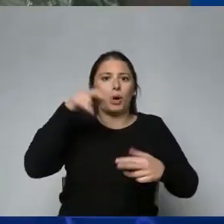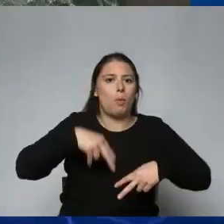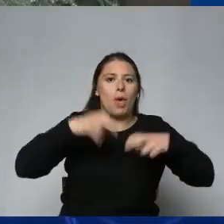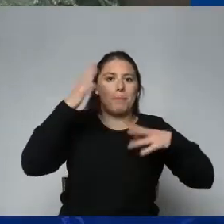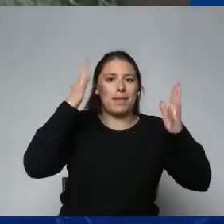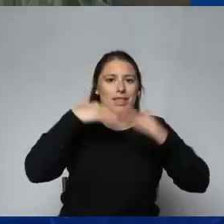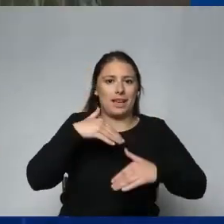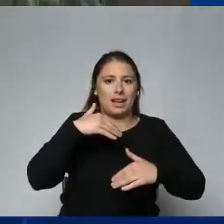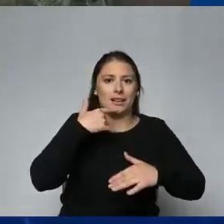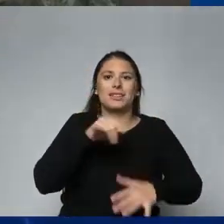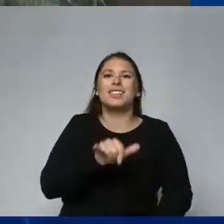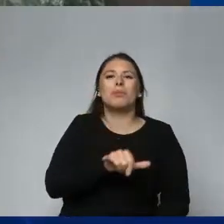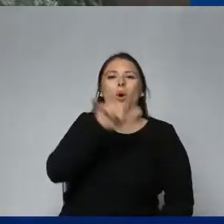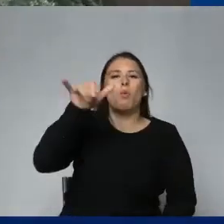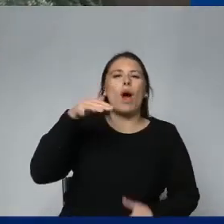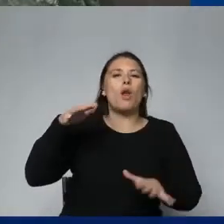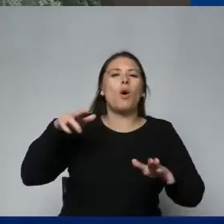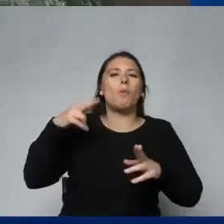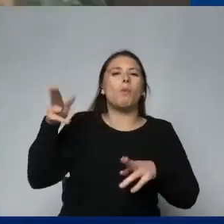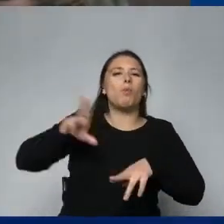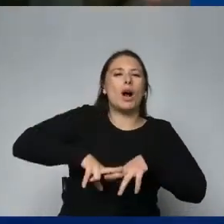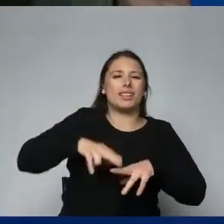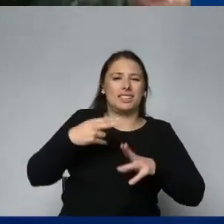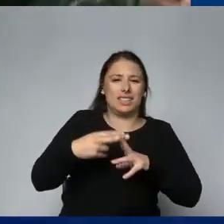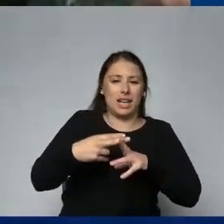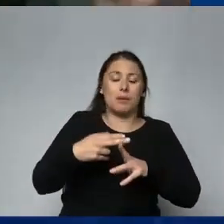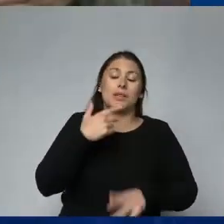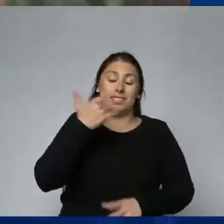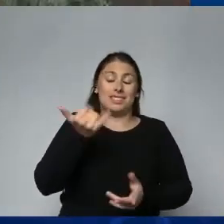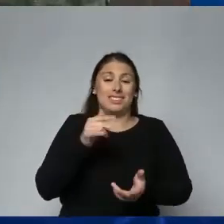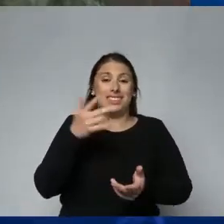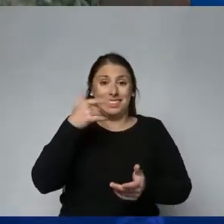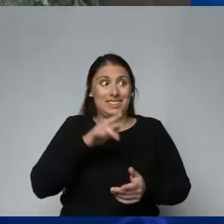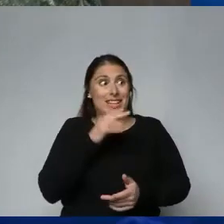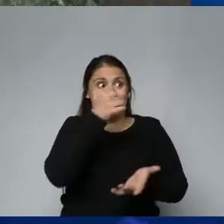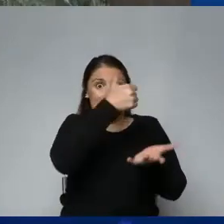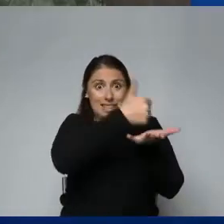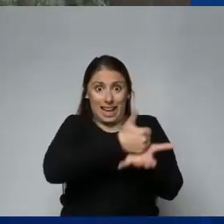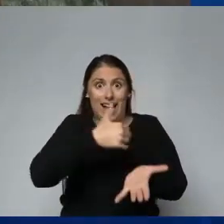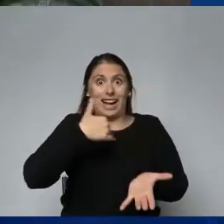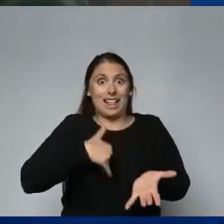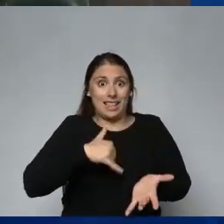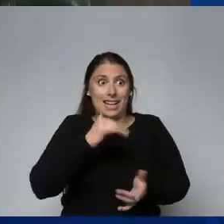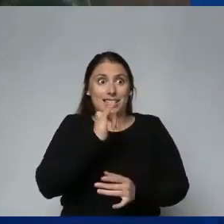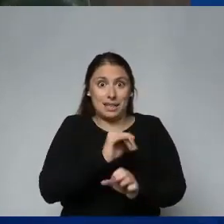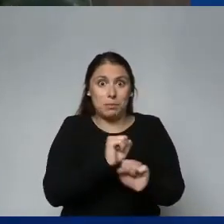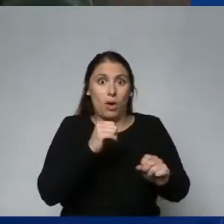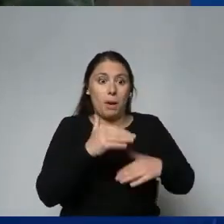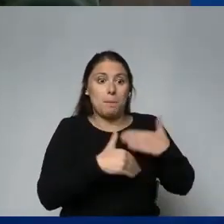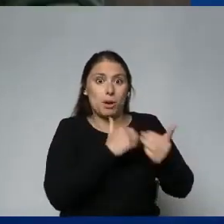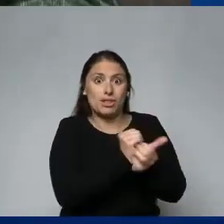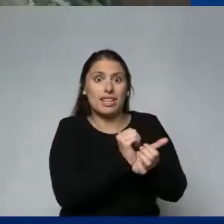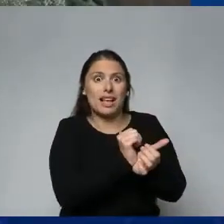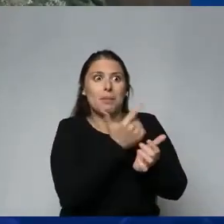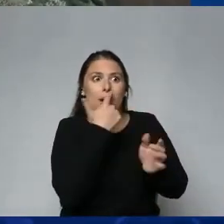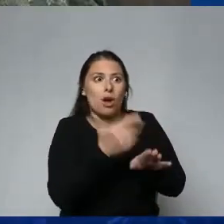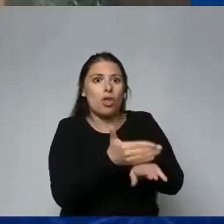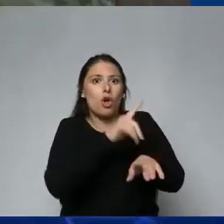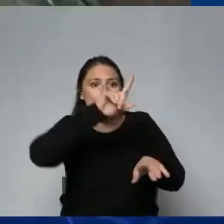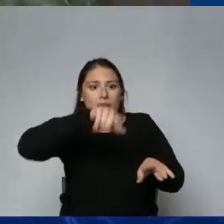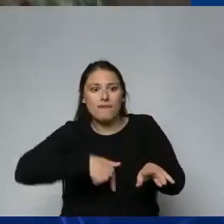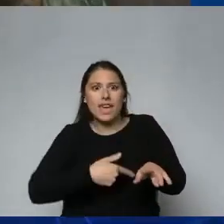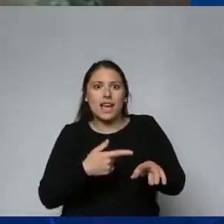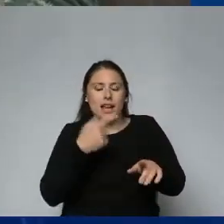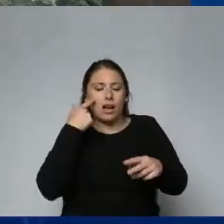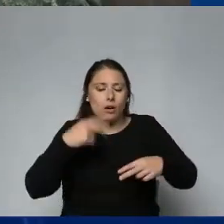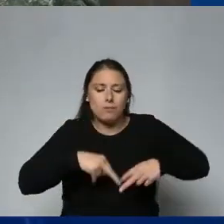fueron trasladados, por eso se los podía procesar, porque los hechos ocurrieron en la Argentina, pero después teníamos, de ahí surgía